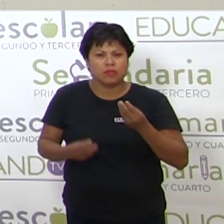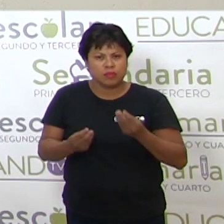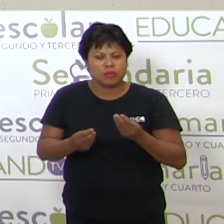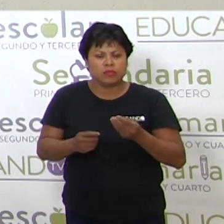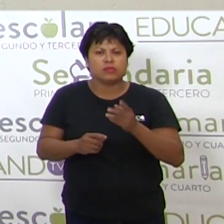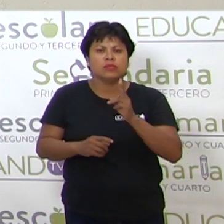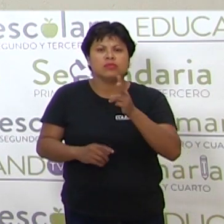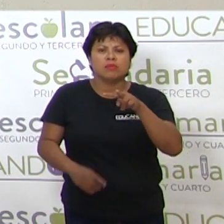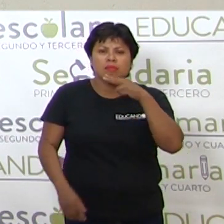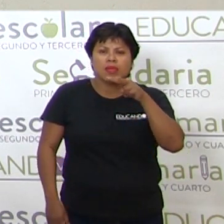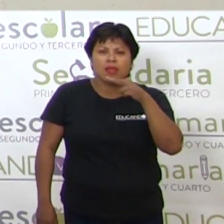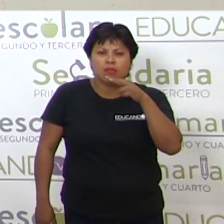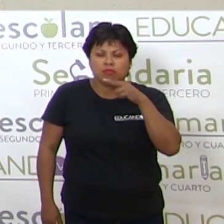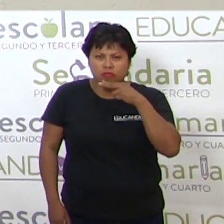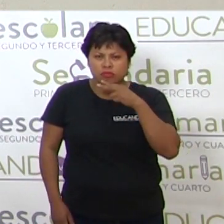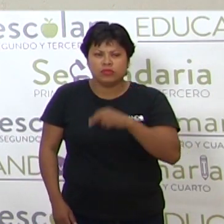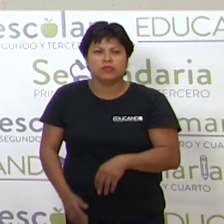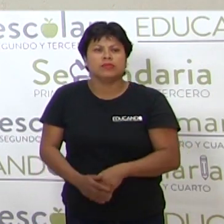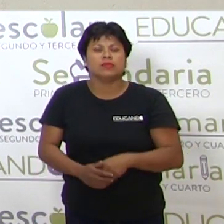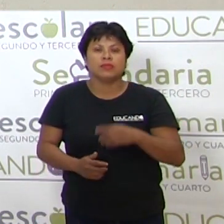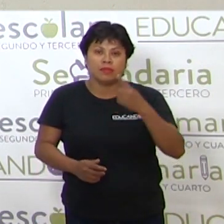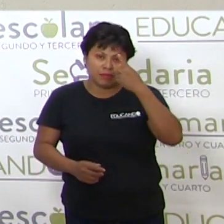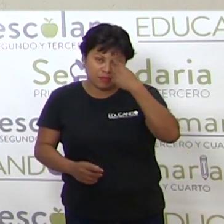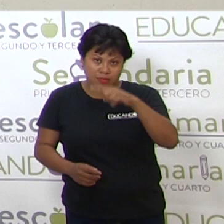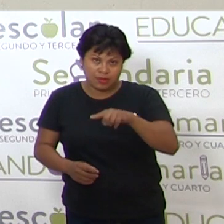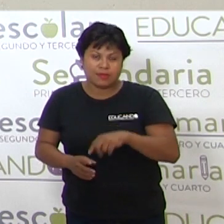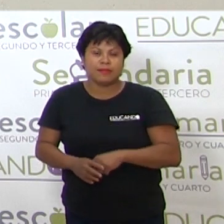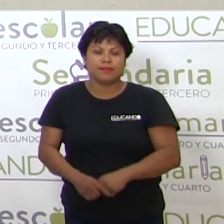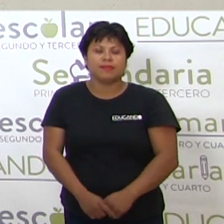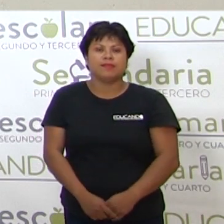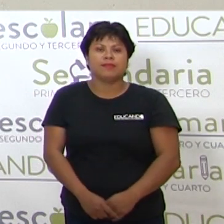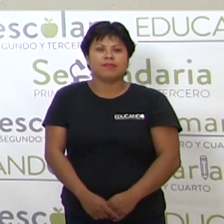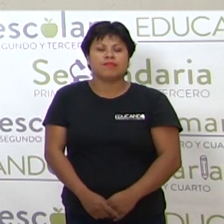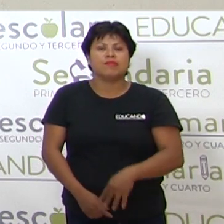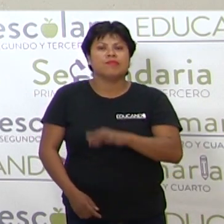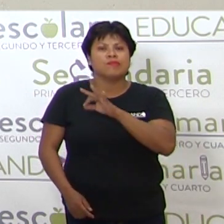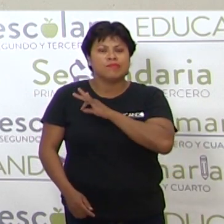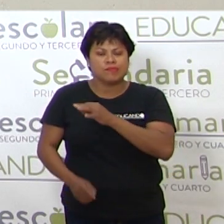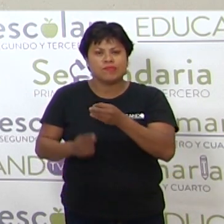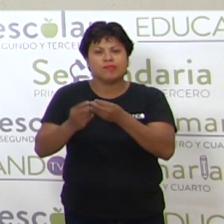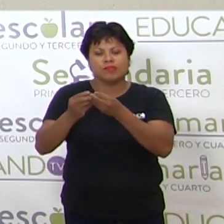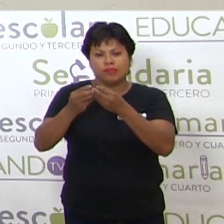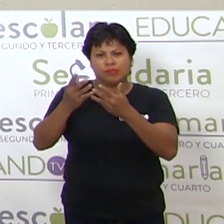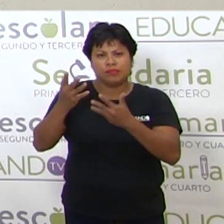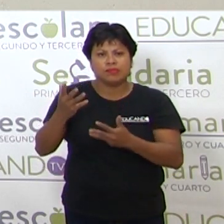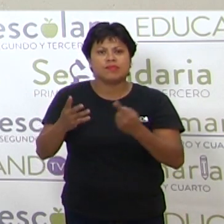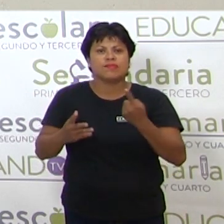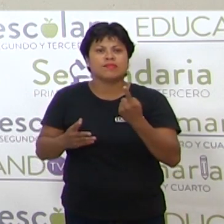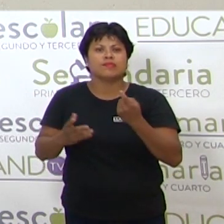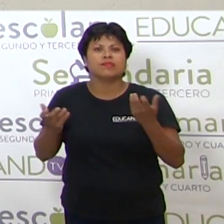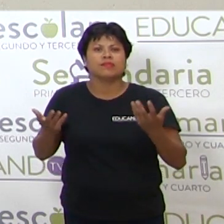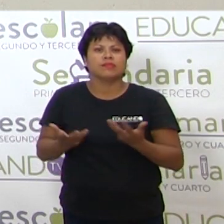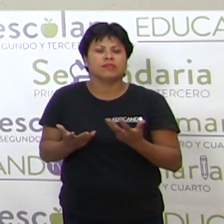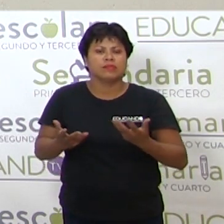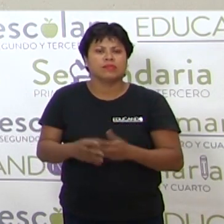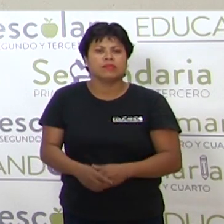verbos para y podernos describir lo que hace